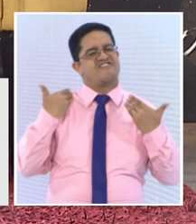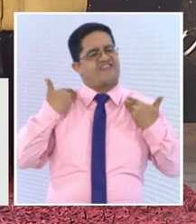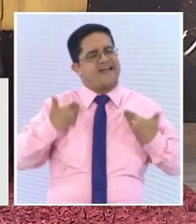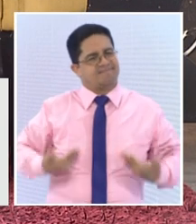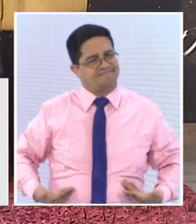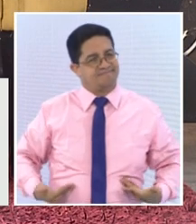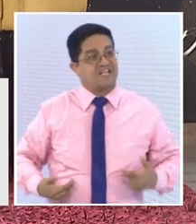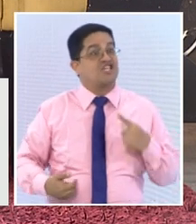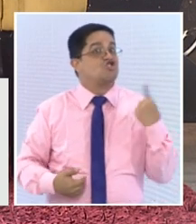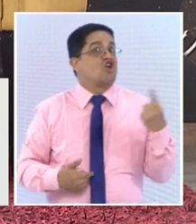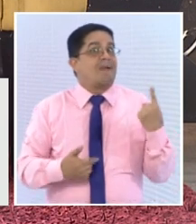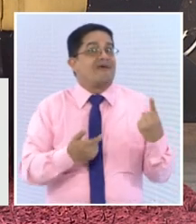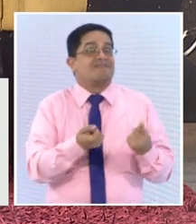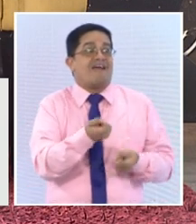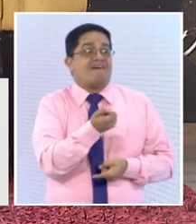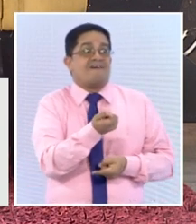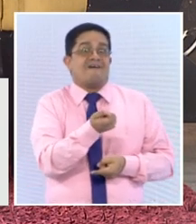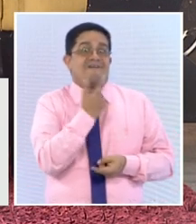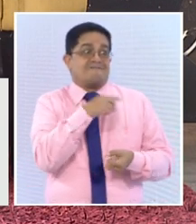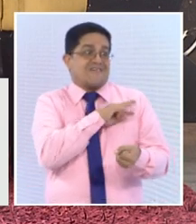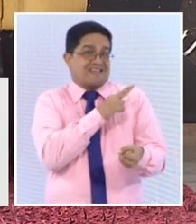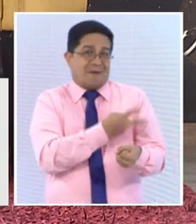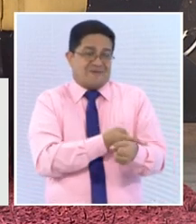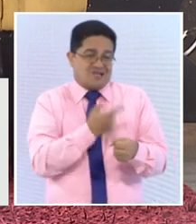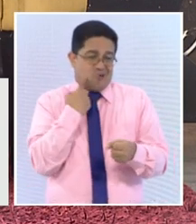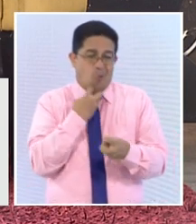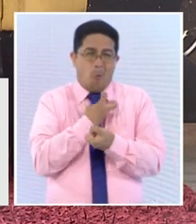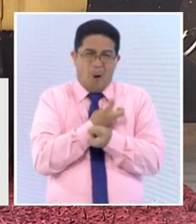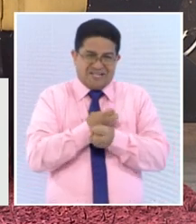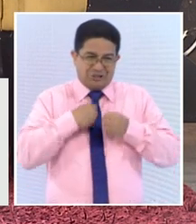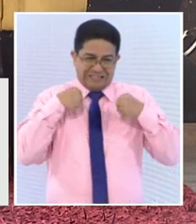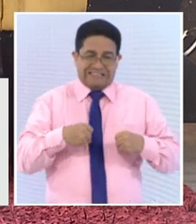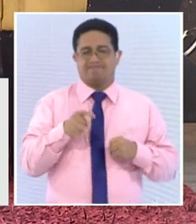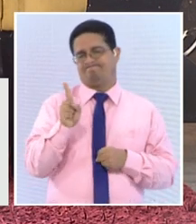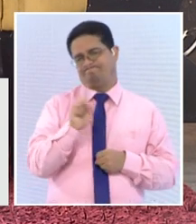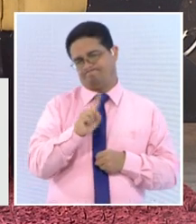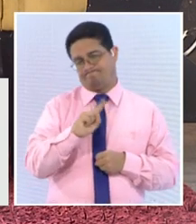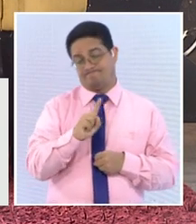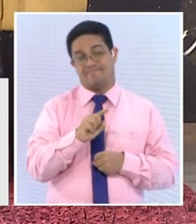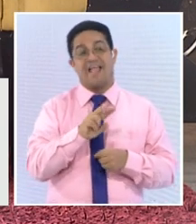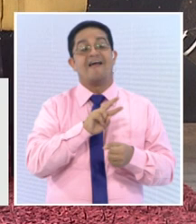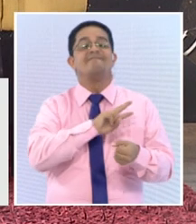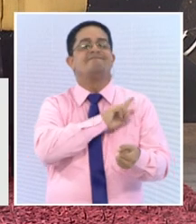solamente las vitaminas van a hacer que nuestros huesos sean fuertes. Las vitaminas son